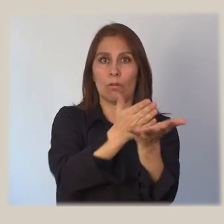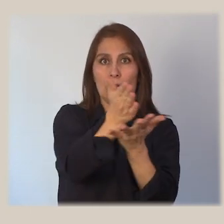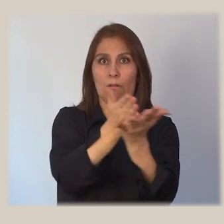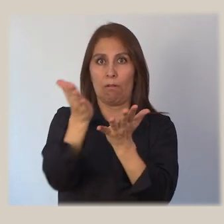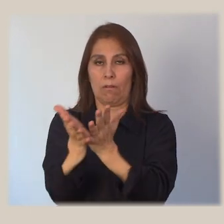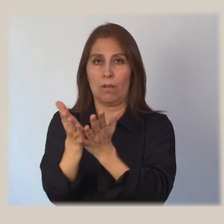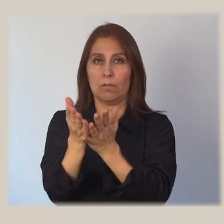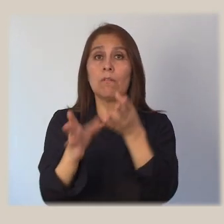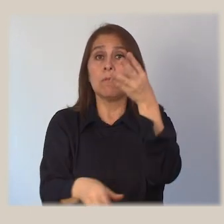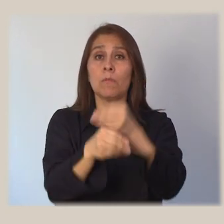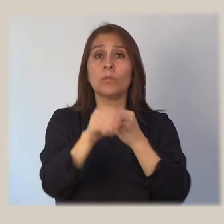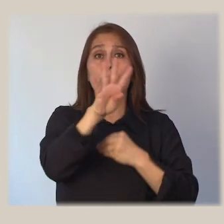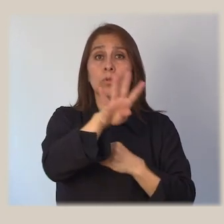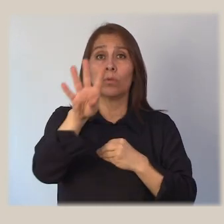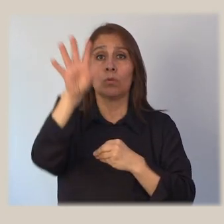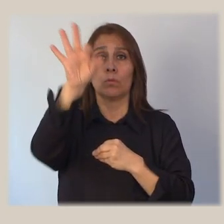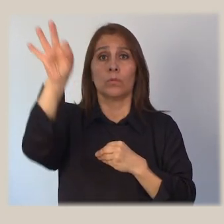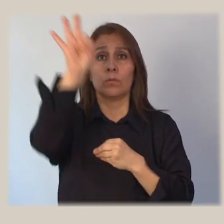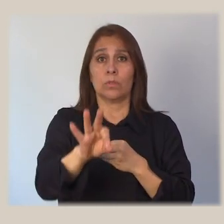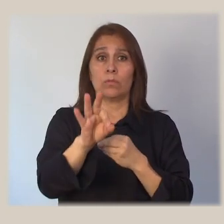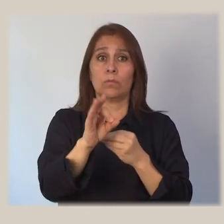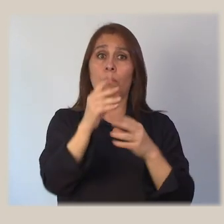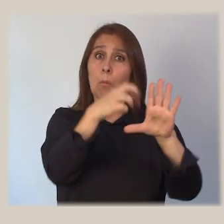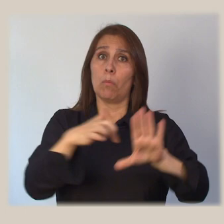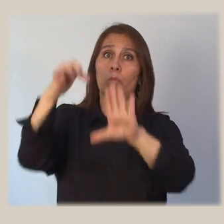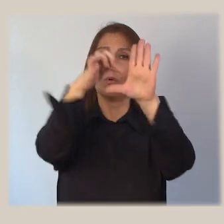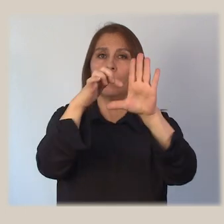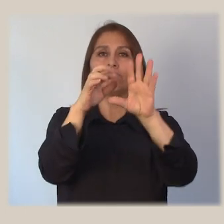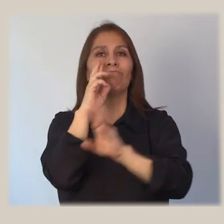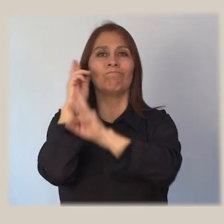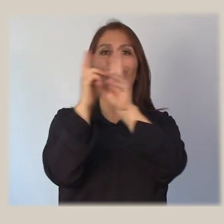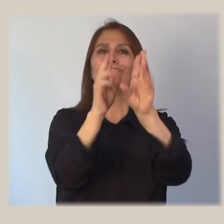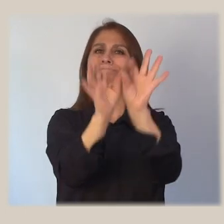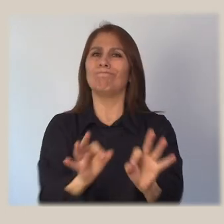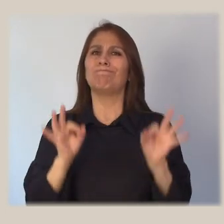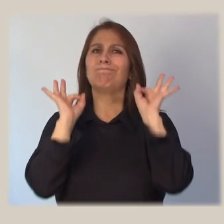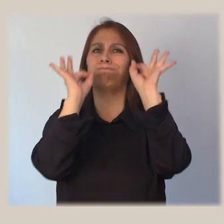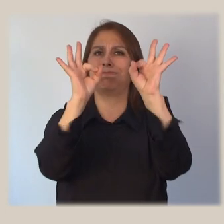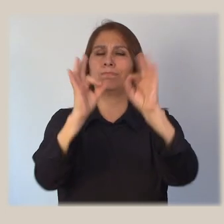el 44% de los posgrados tienen reconocimiento de alta calidad.